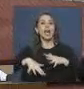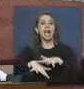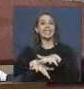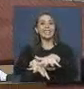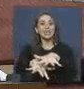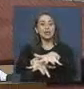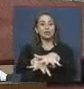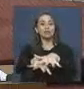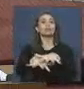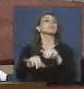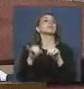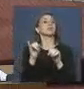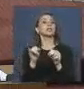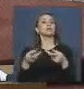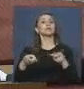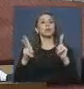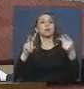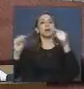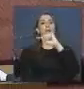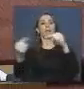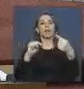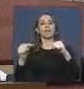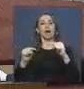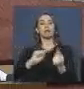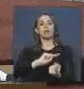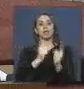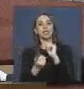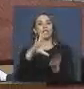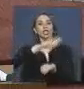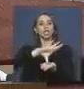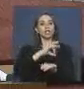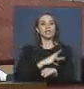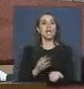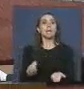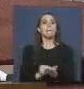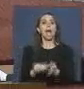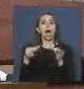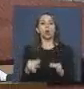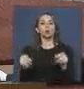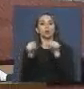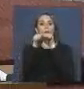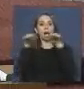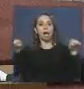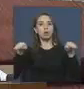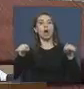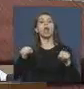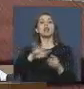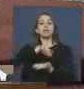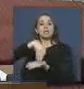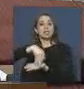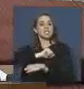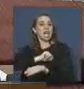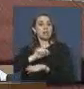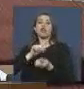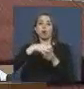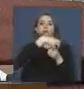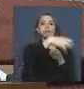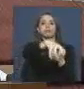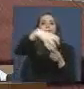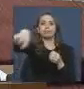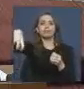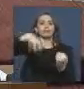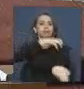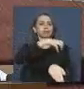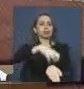sino que abriendo la puerta del debate hacia un país más justo, más equitativo y más descentralizado. Por tanto, es